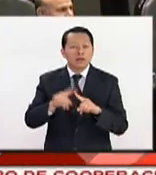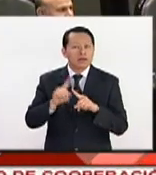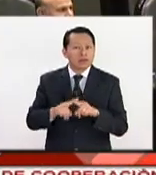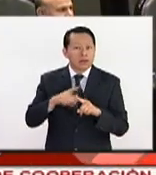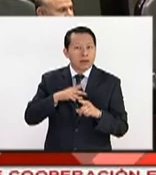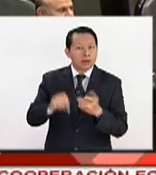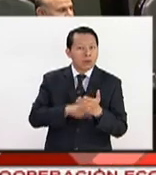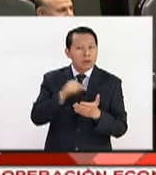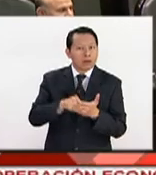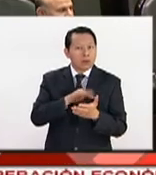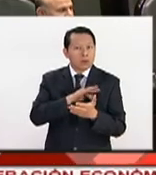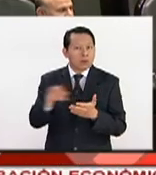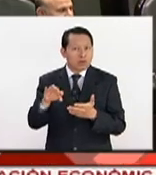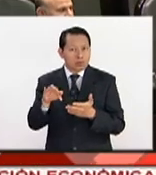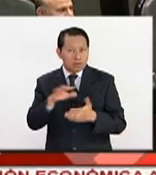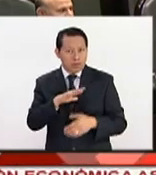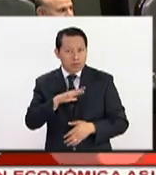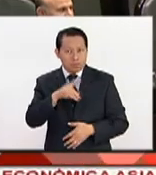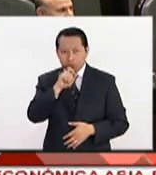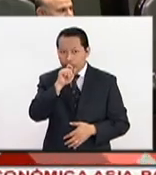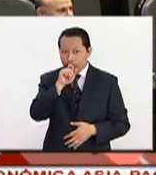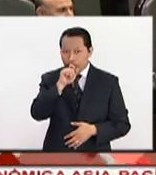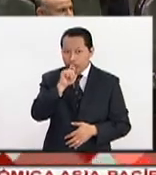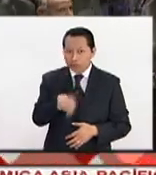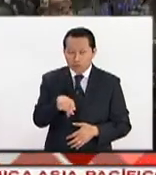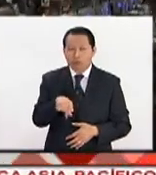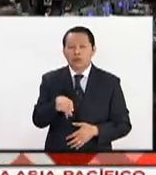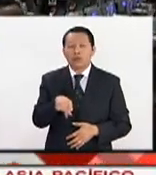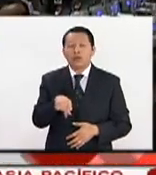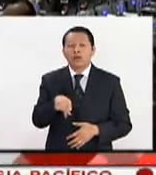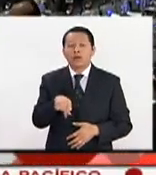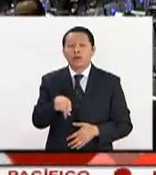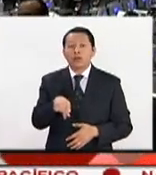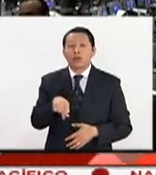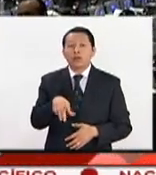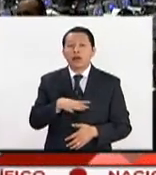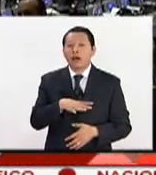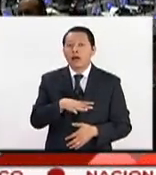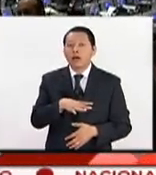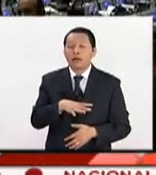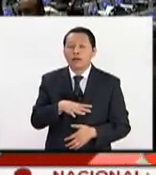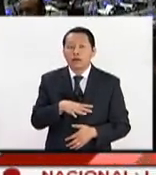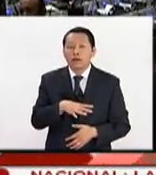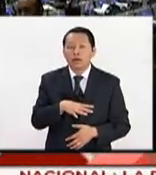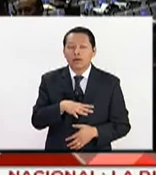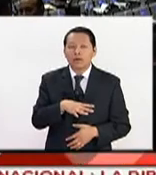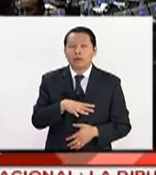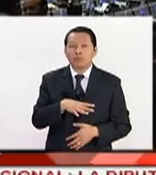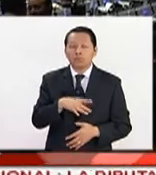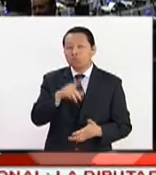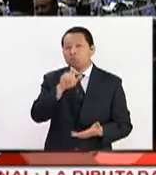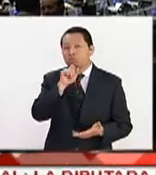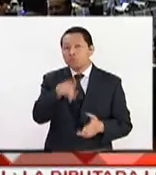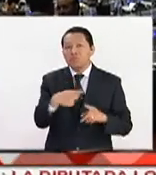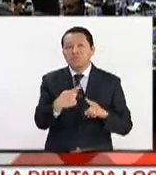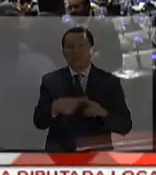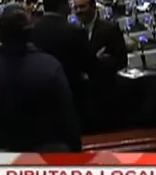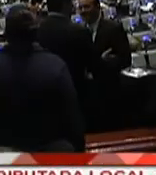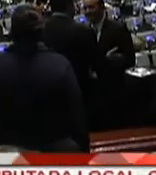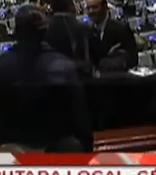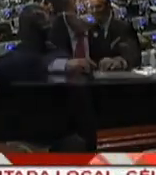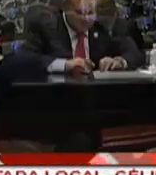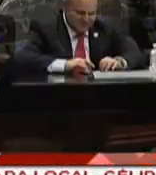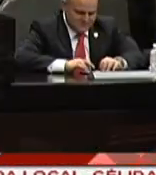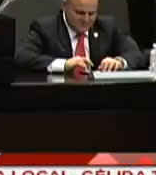personas, desaparición cometida por particulares y búsqueda de personas, así como la creación del órgano encargado de realizar las acciones de